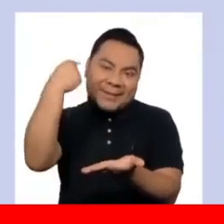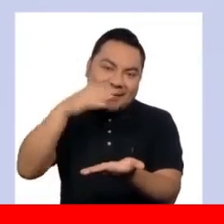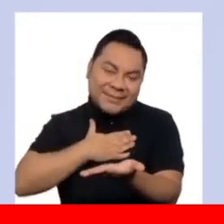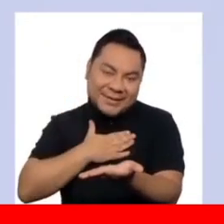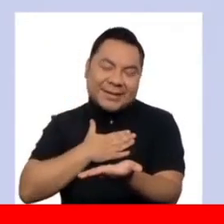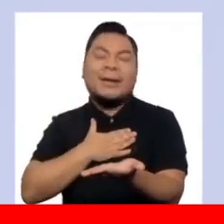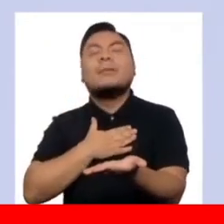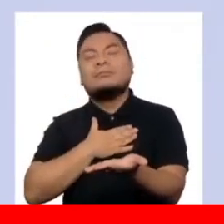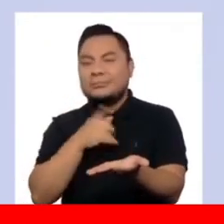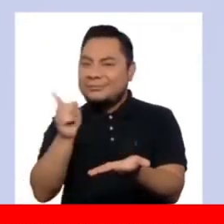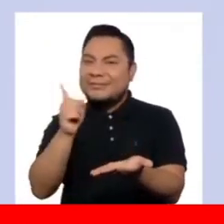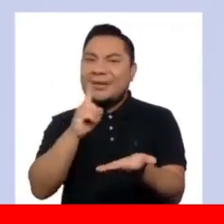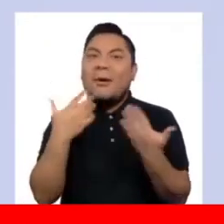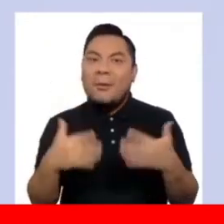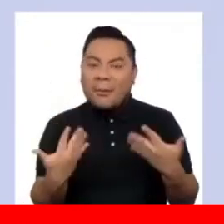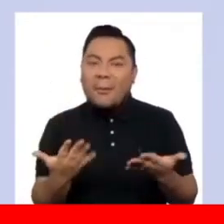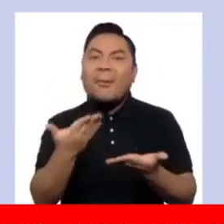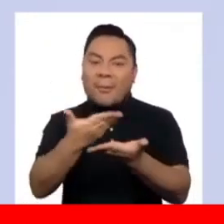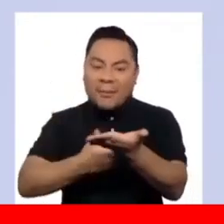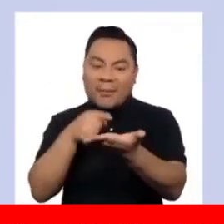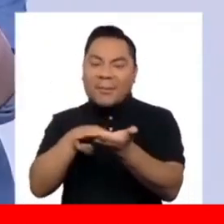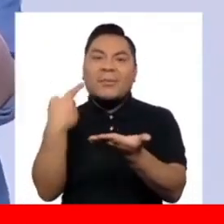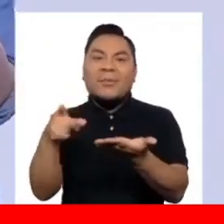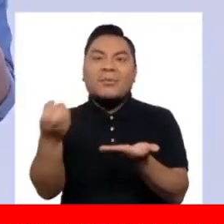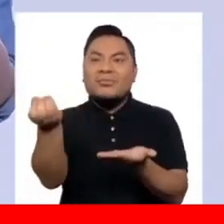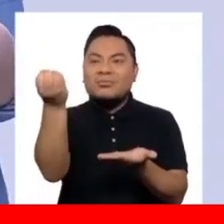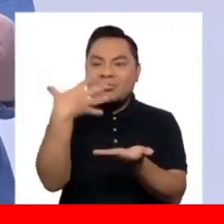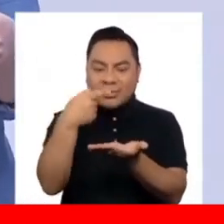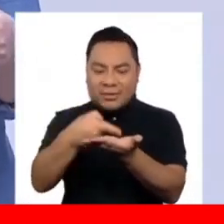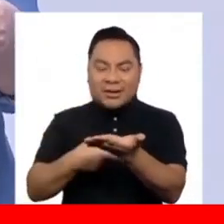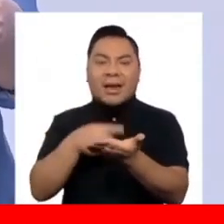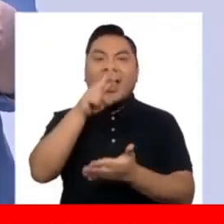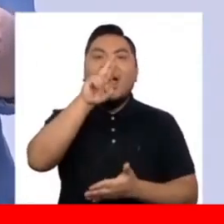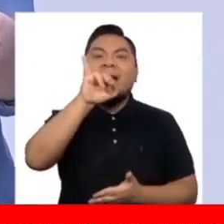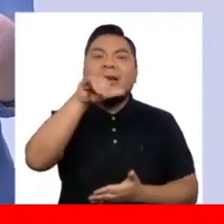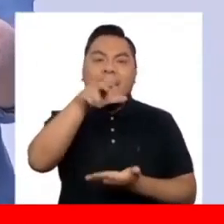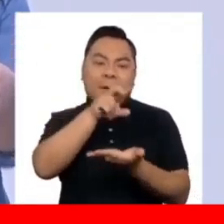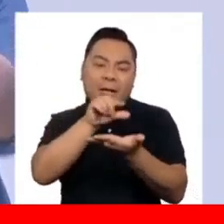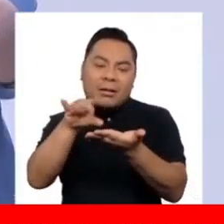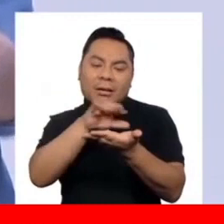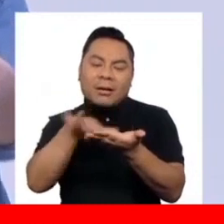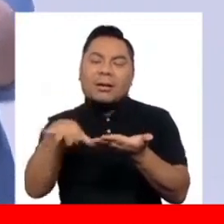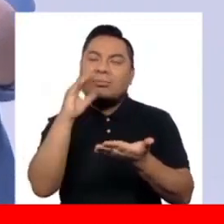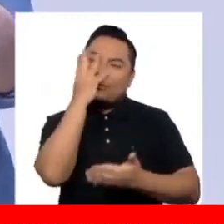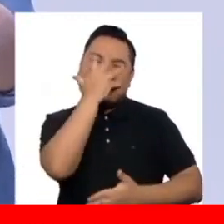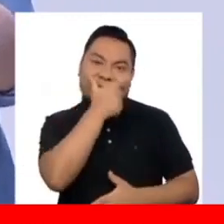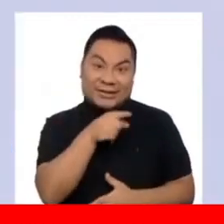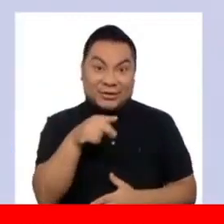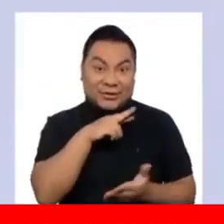me lo van a creer. Ha llegado una rima hermosa. ¿Quieren que la lea?